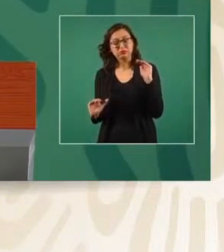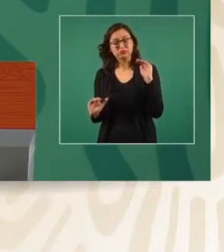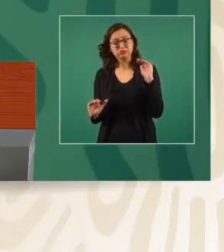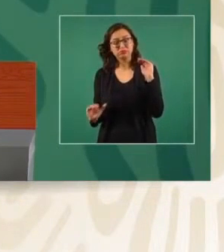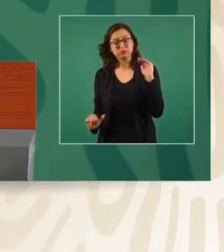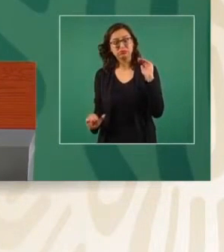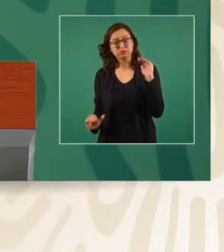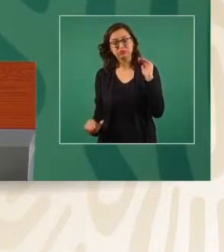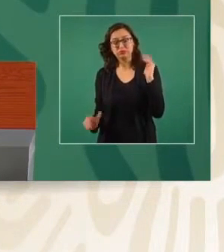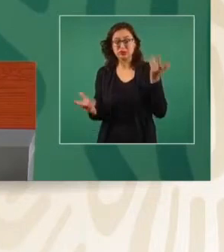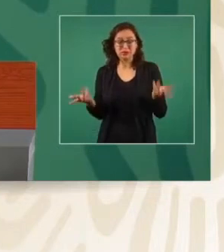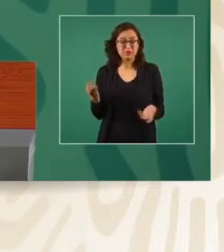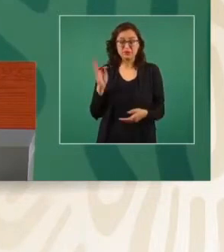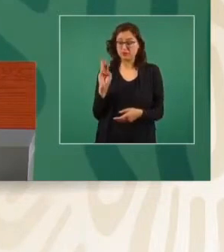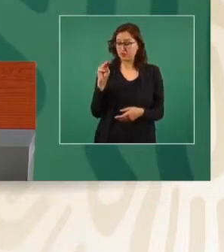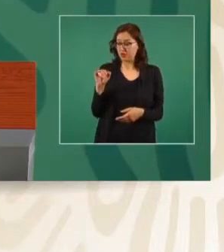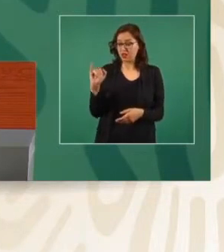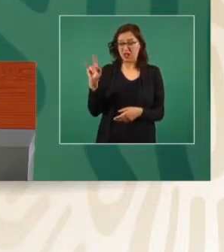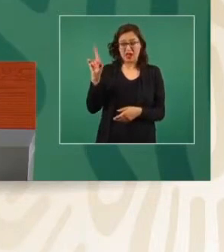ayudar a los de arriba